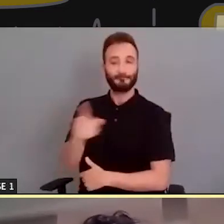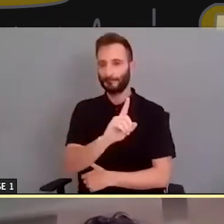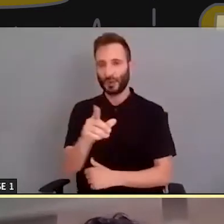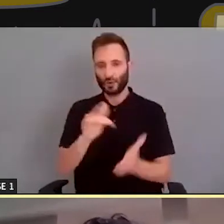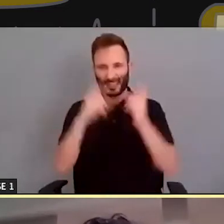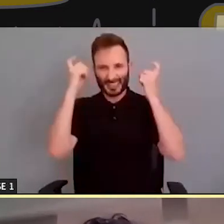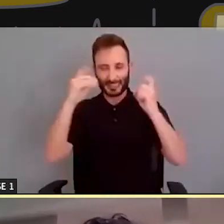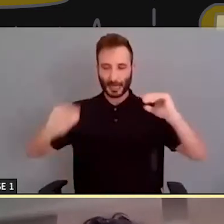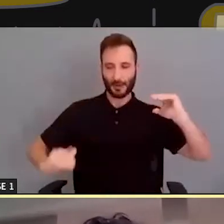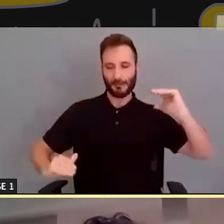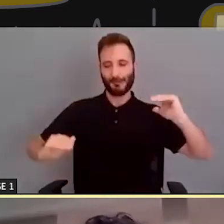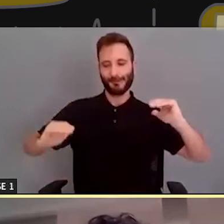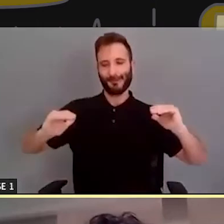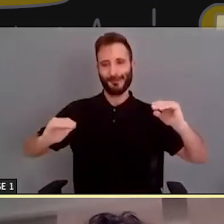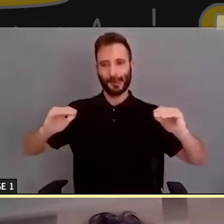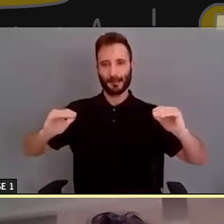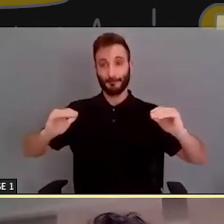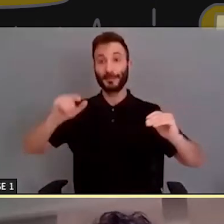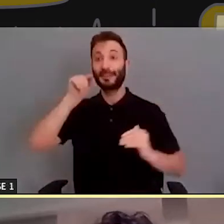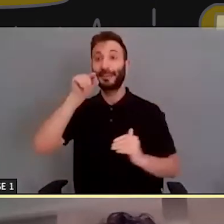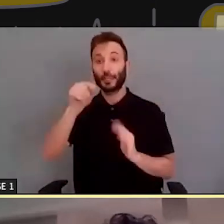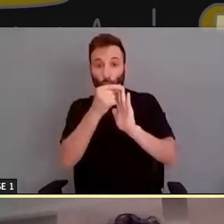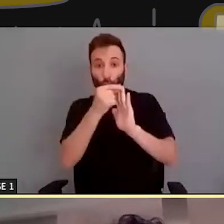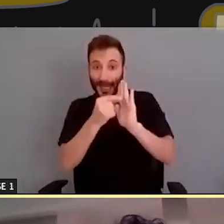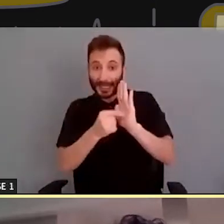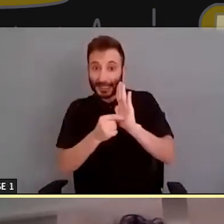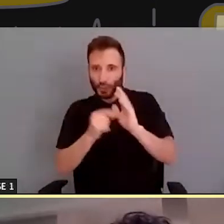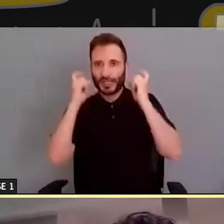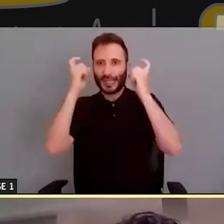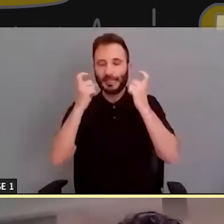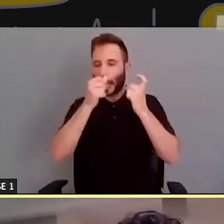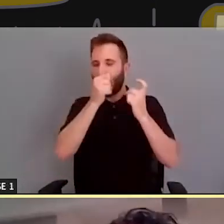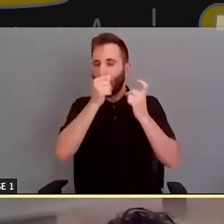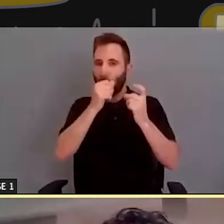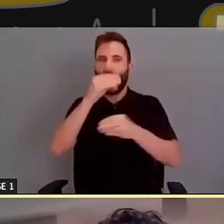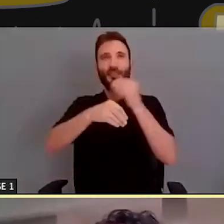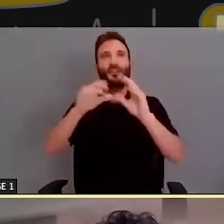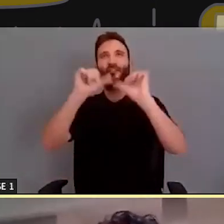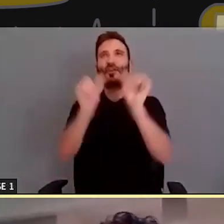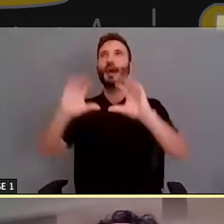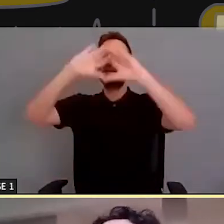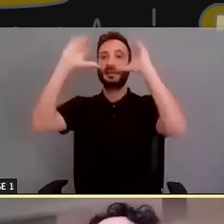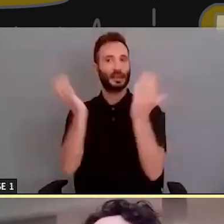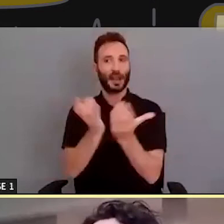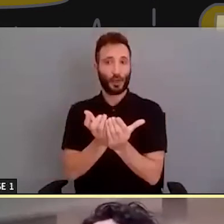era complejo, ¿no? Y que esos requisitos fueran armonizados, como digo, a nivel internacional, porque ya es